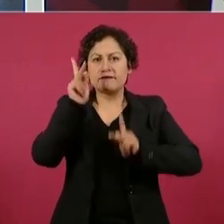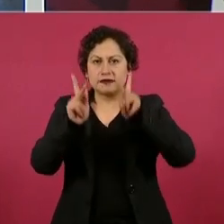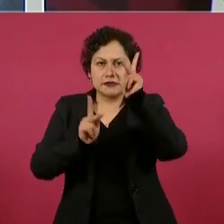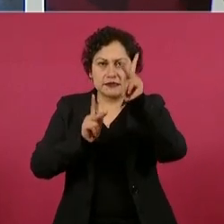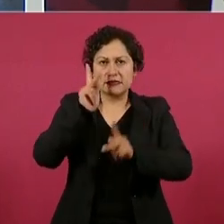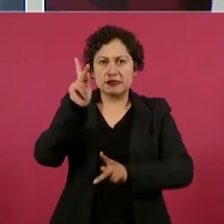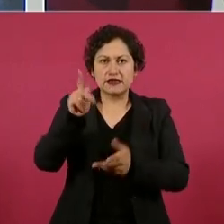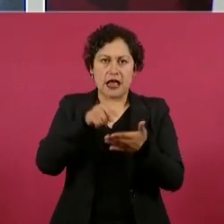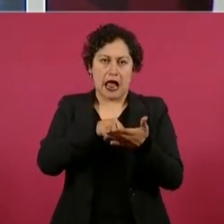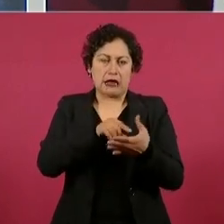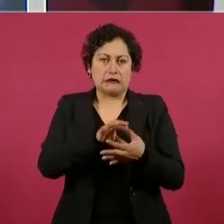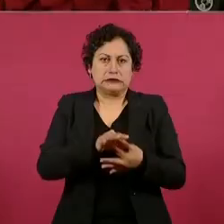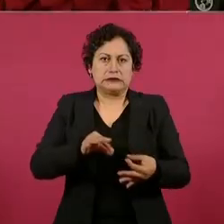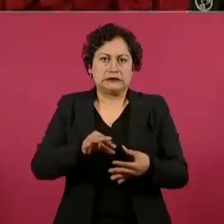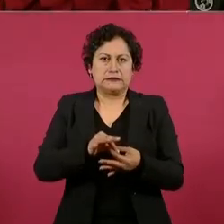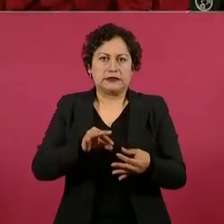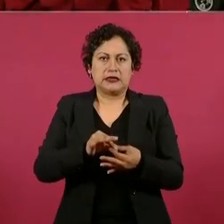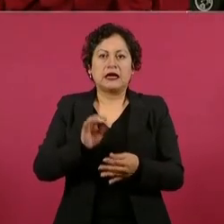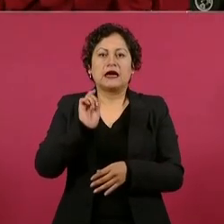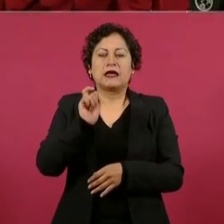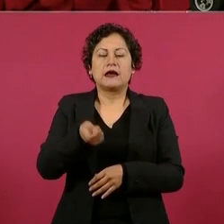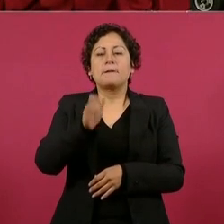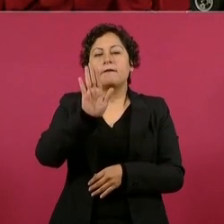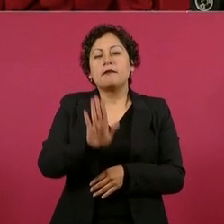que había dejado una estela